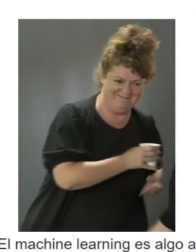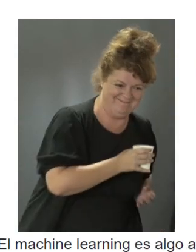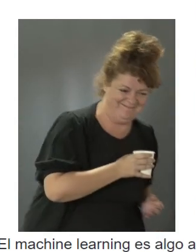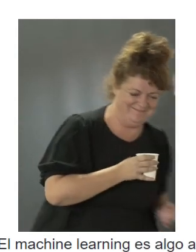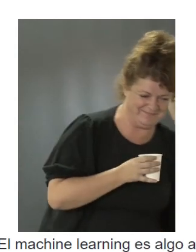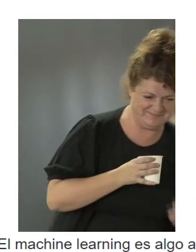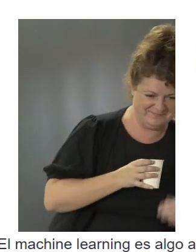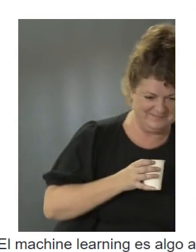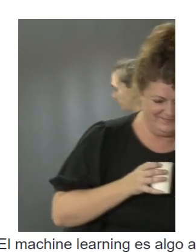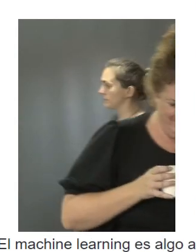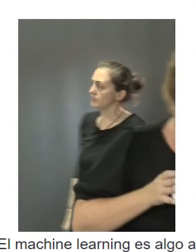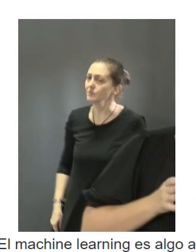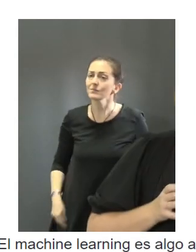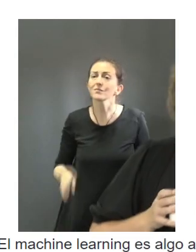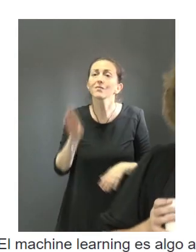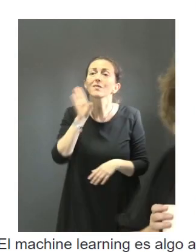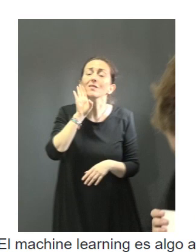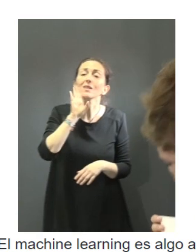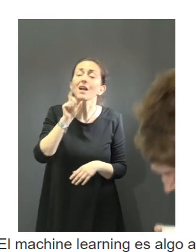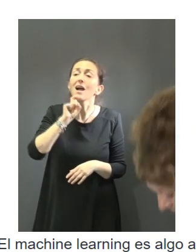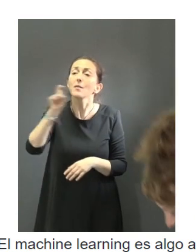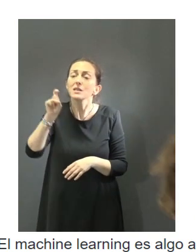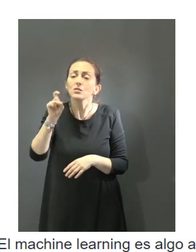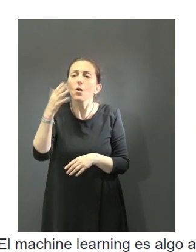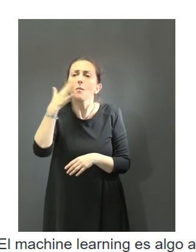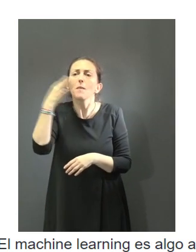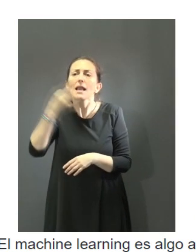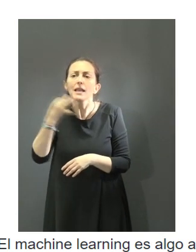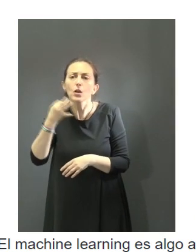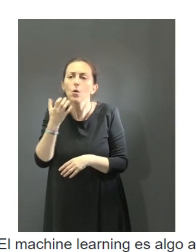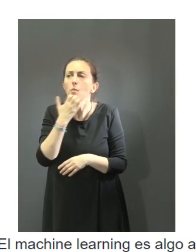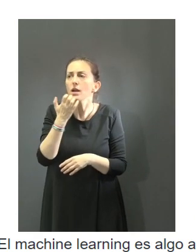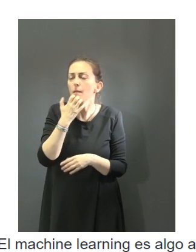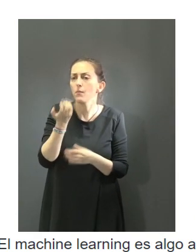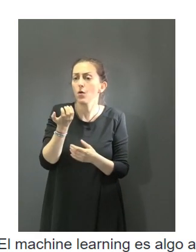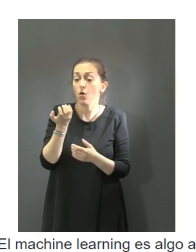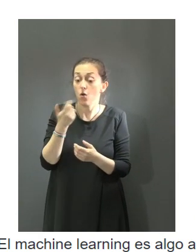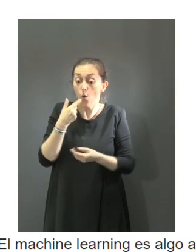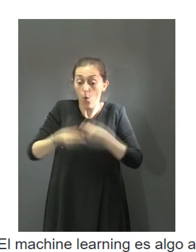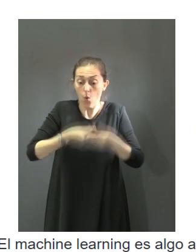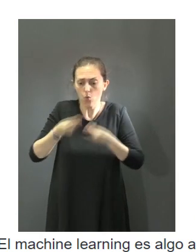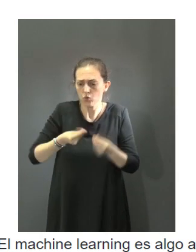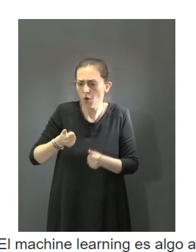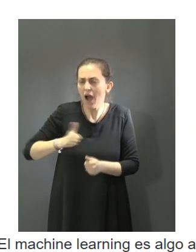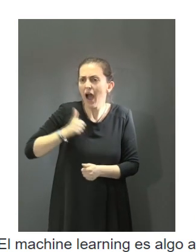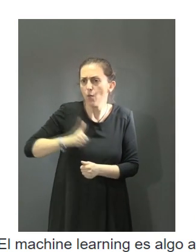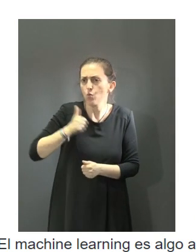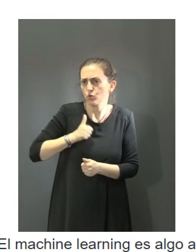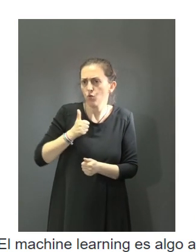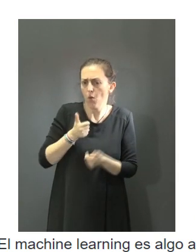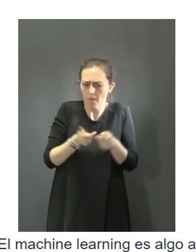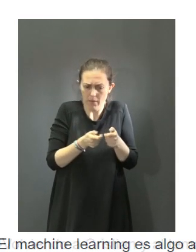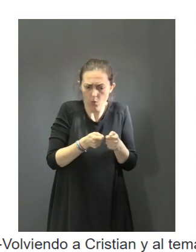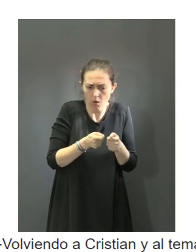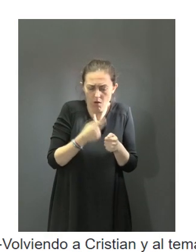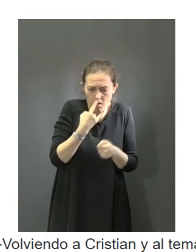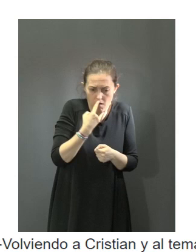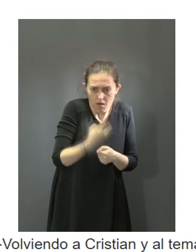aunque he alertado hace un momento sobre los peligros que puede tener un uso abusivo de los videojuegos,